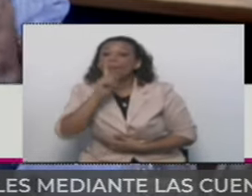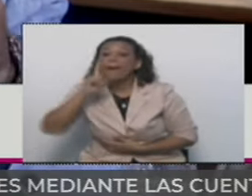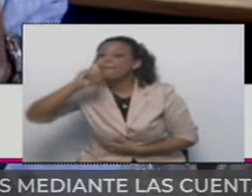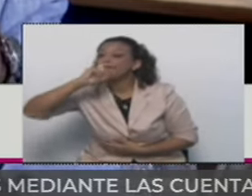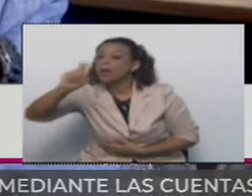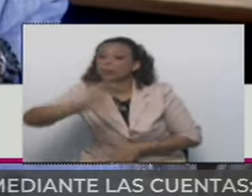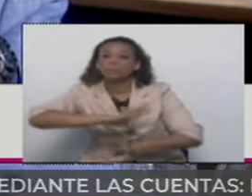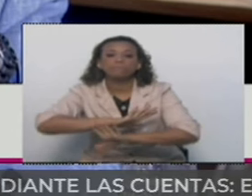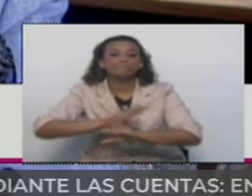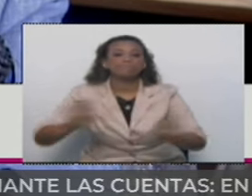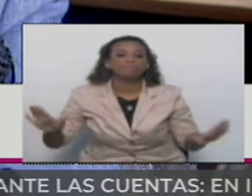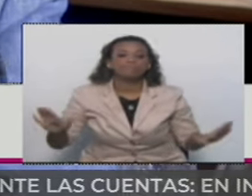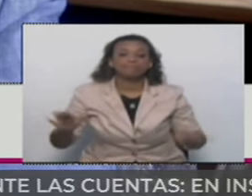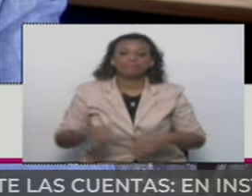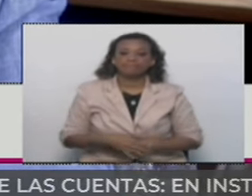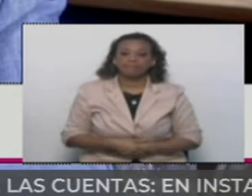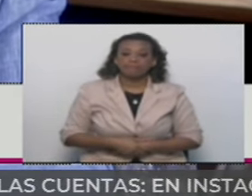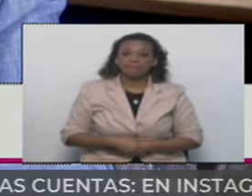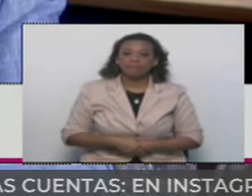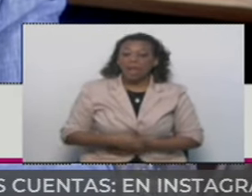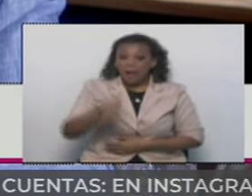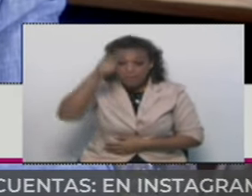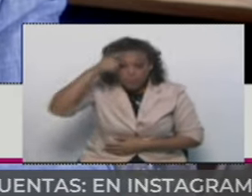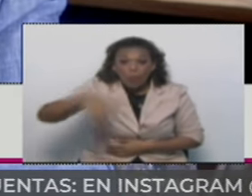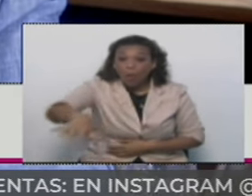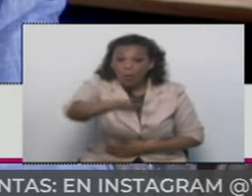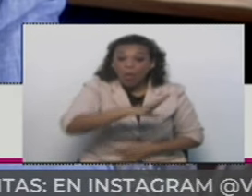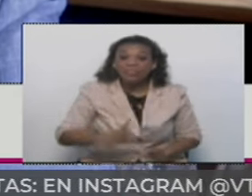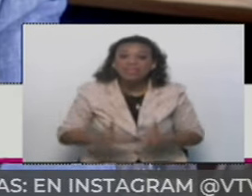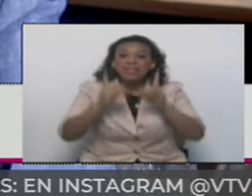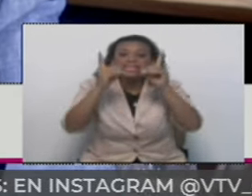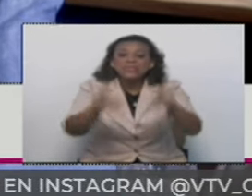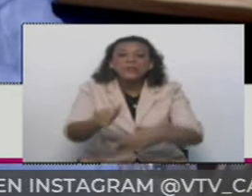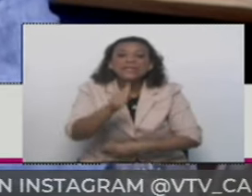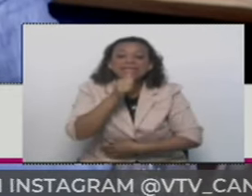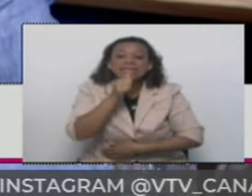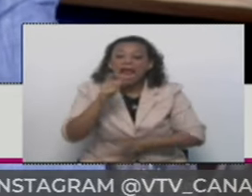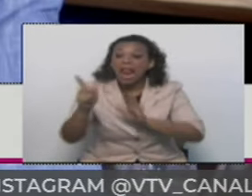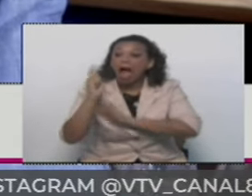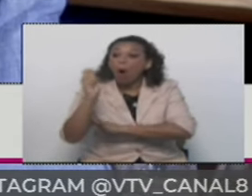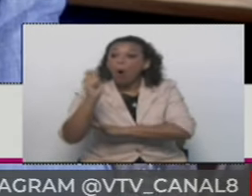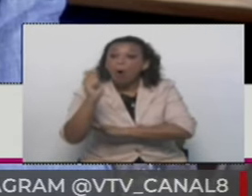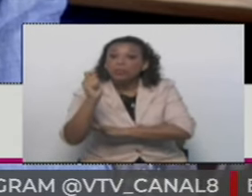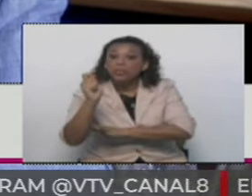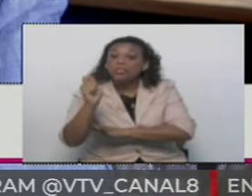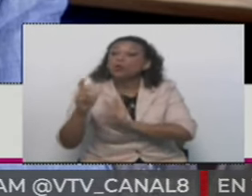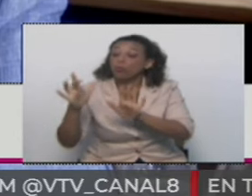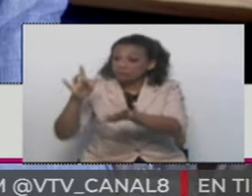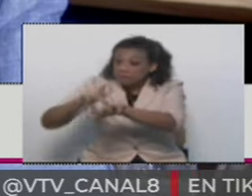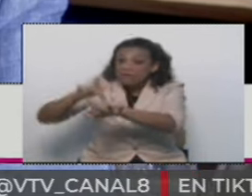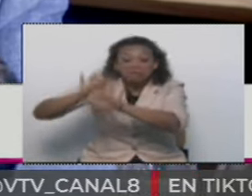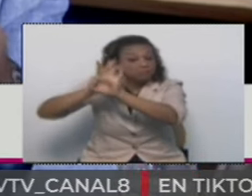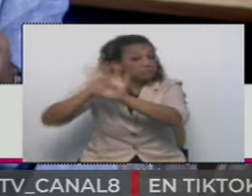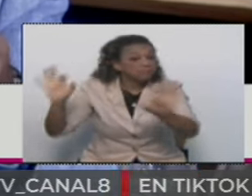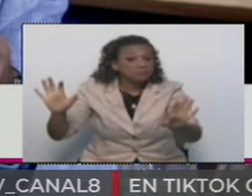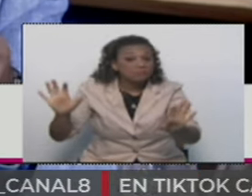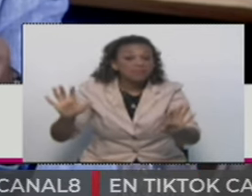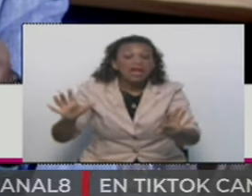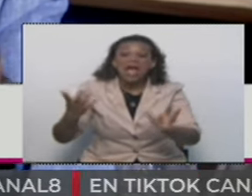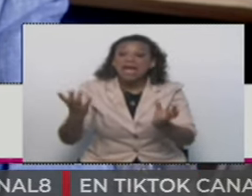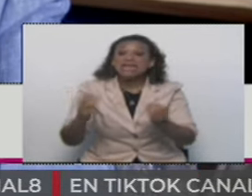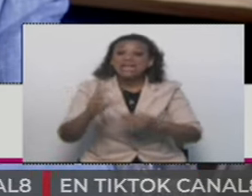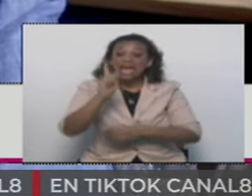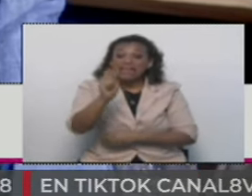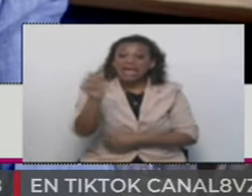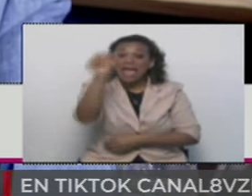Moro. El pueblo decidió que la constitución debe ser respetada. Y el Tribunal Supremo